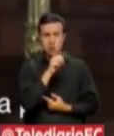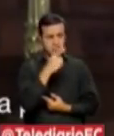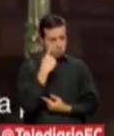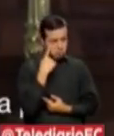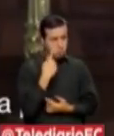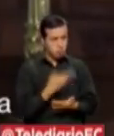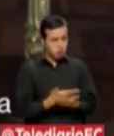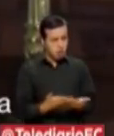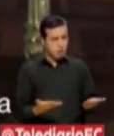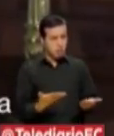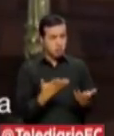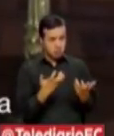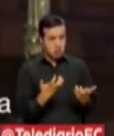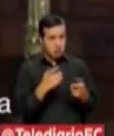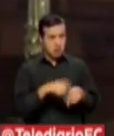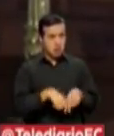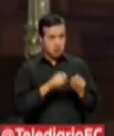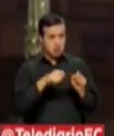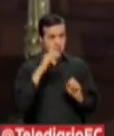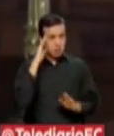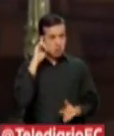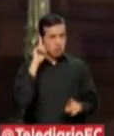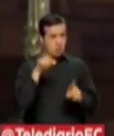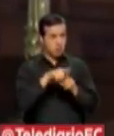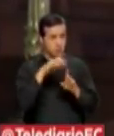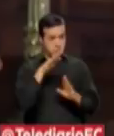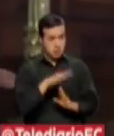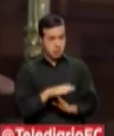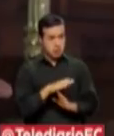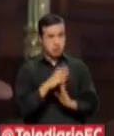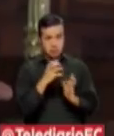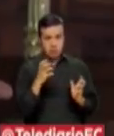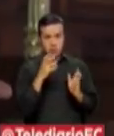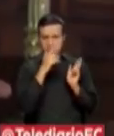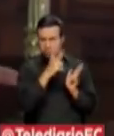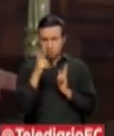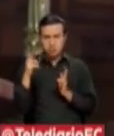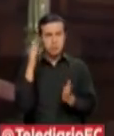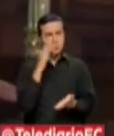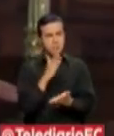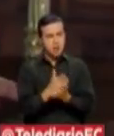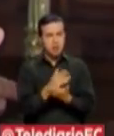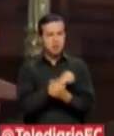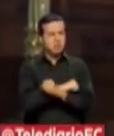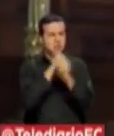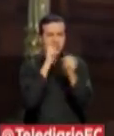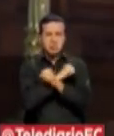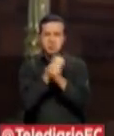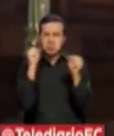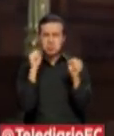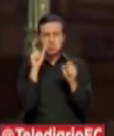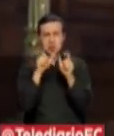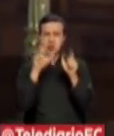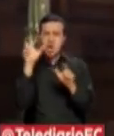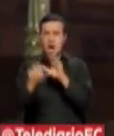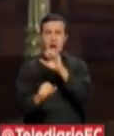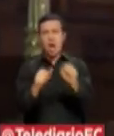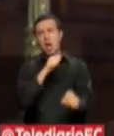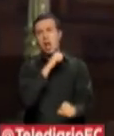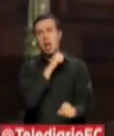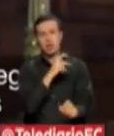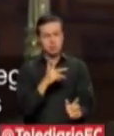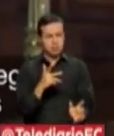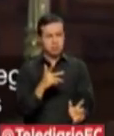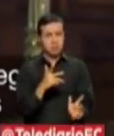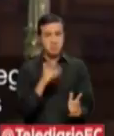señal de su deseo de firmar la paz deteniendo actividades violentas como explosiones y secuestros no lo han hecho